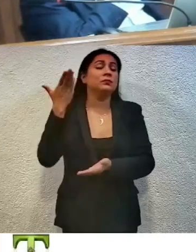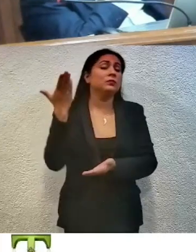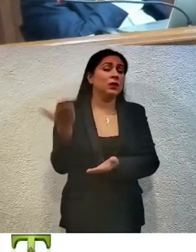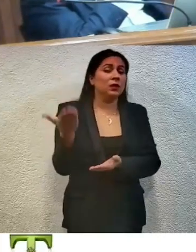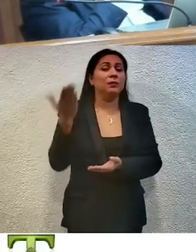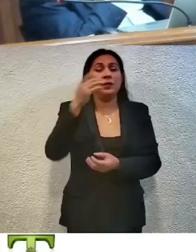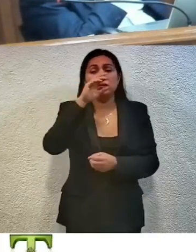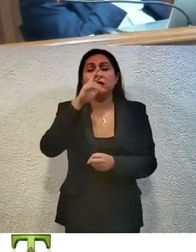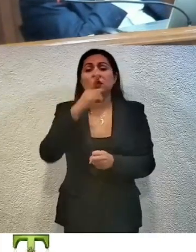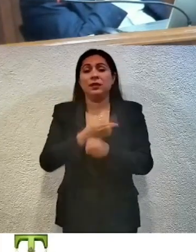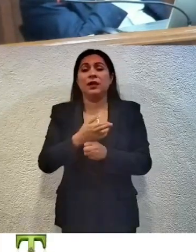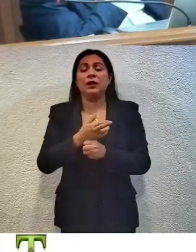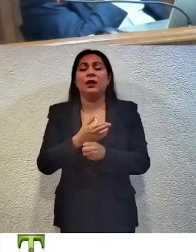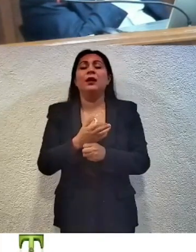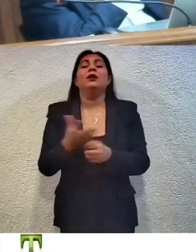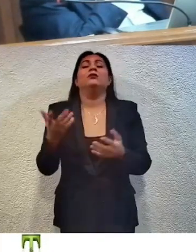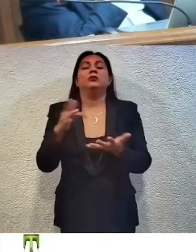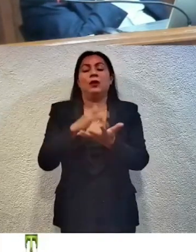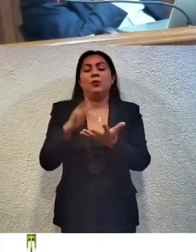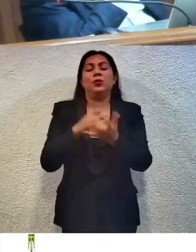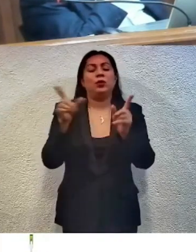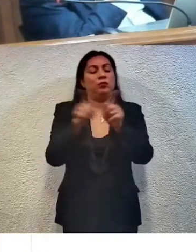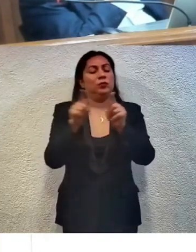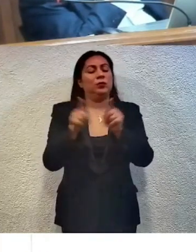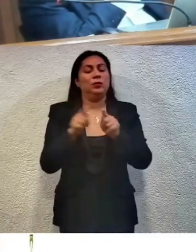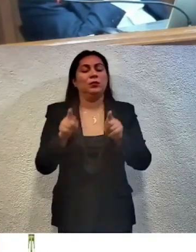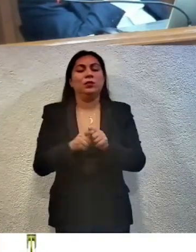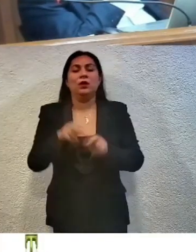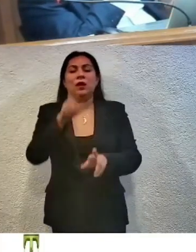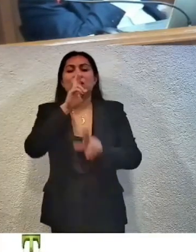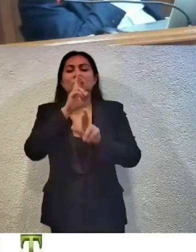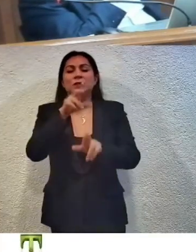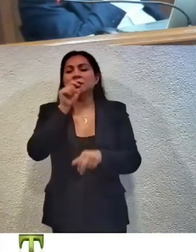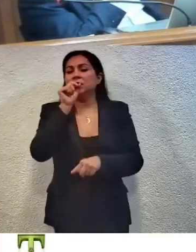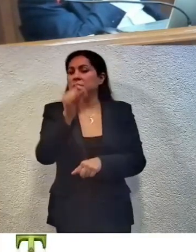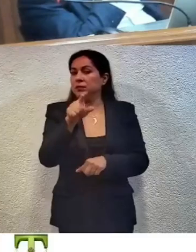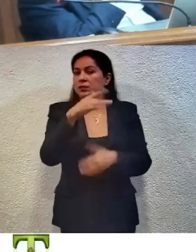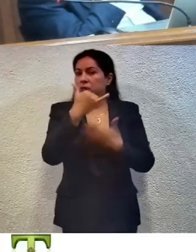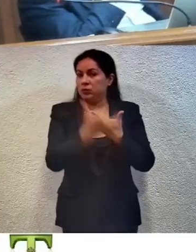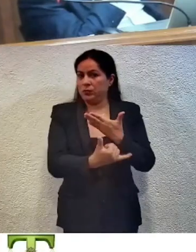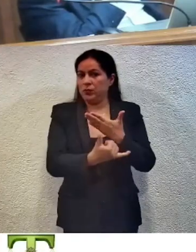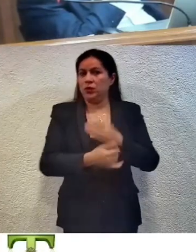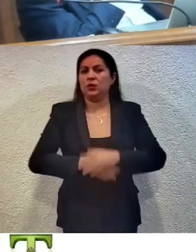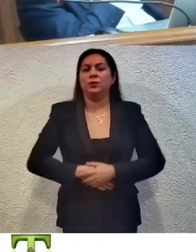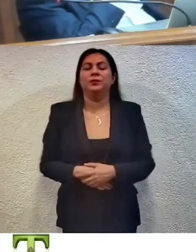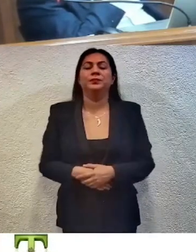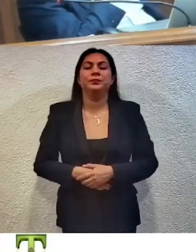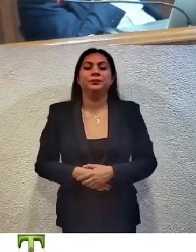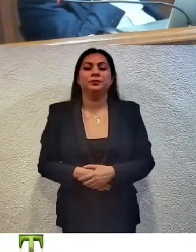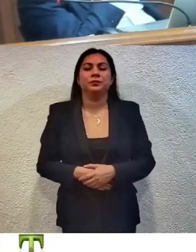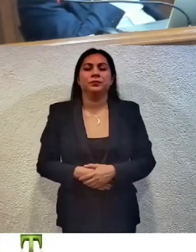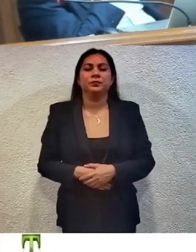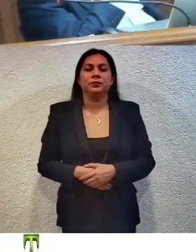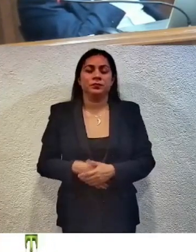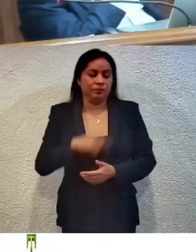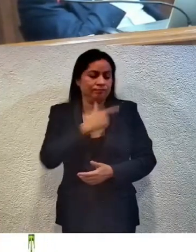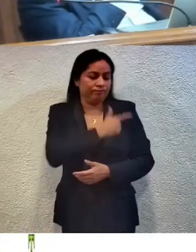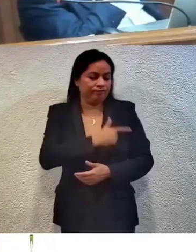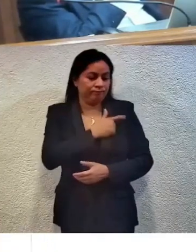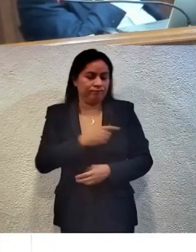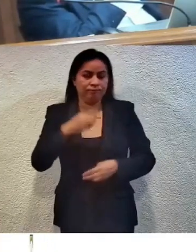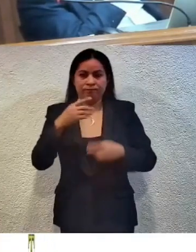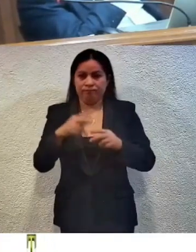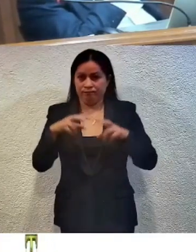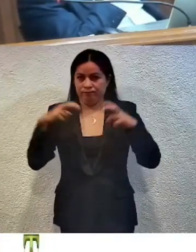le solicito, secretaria, nos apoye con la cuenta y los resolutivos del proyecto que nos ocupa. Con la autorización del